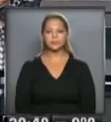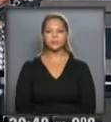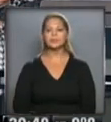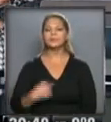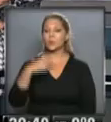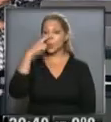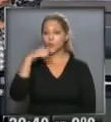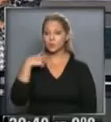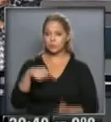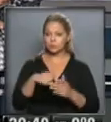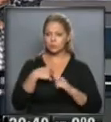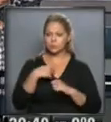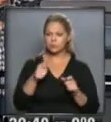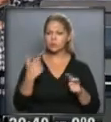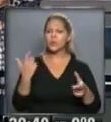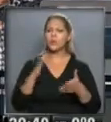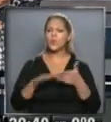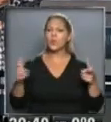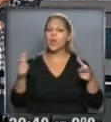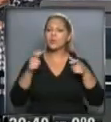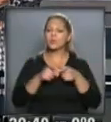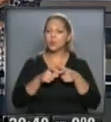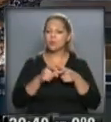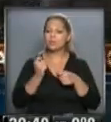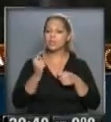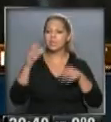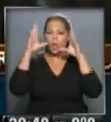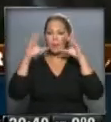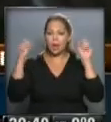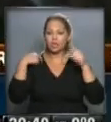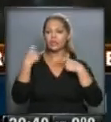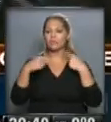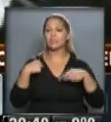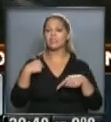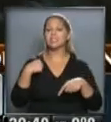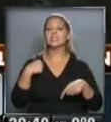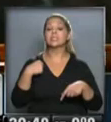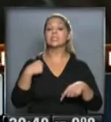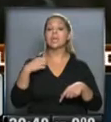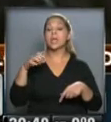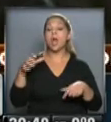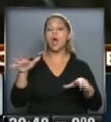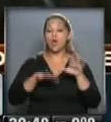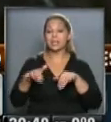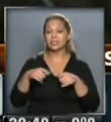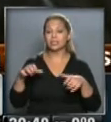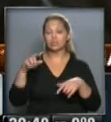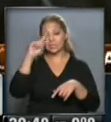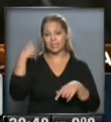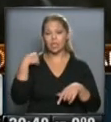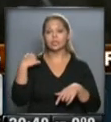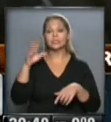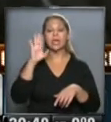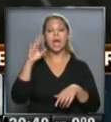dato de último momento, durante una nueva asamblea, una nueva cumbre de embajadores de la Organización de los Estados Americanos, allí el